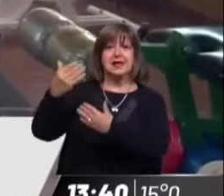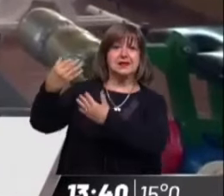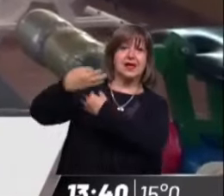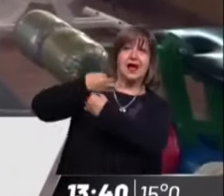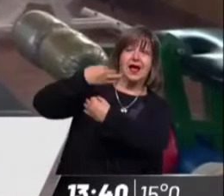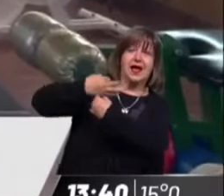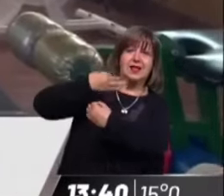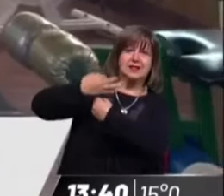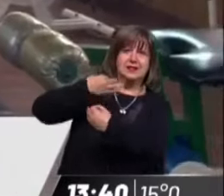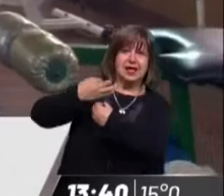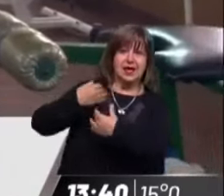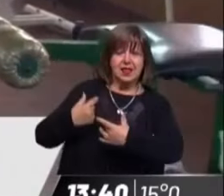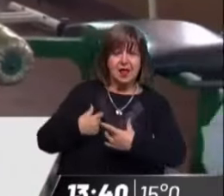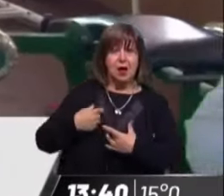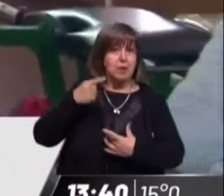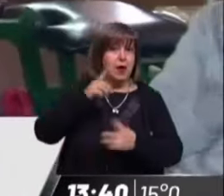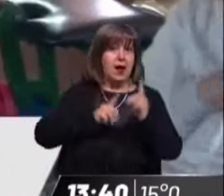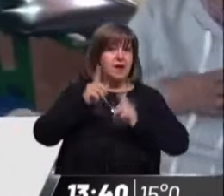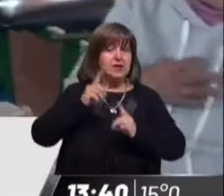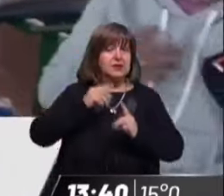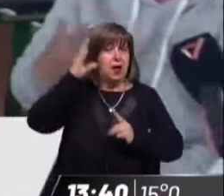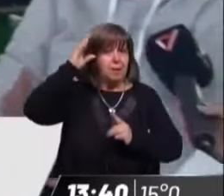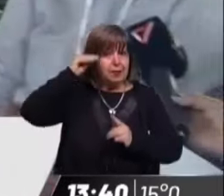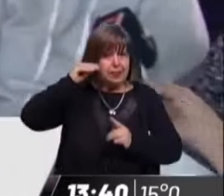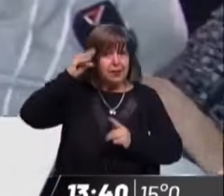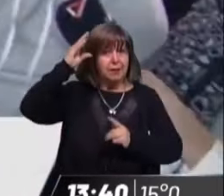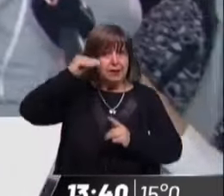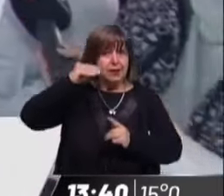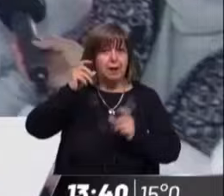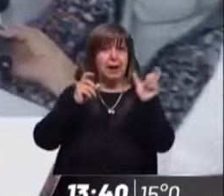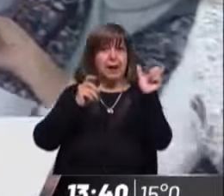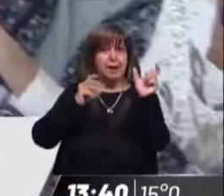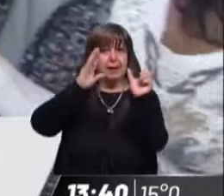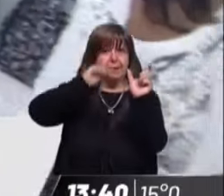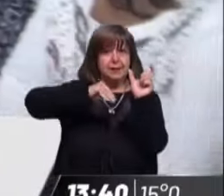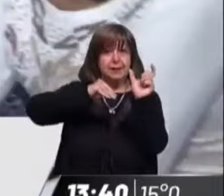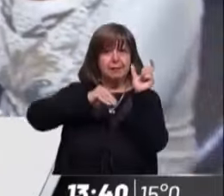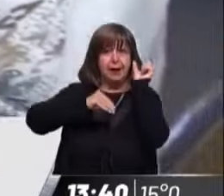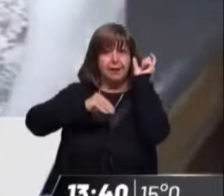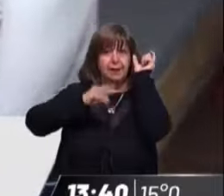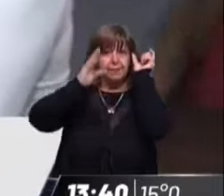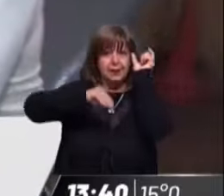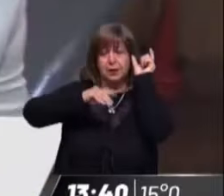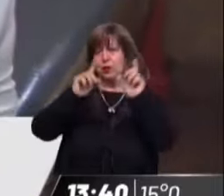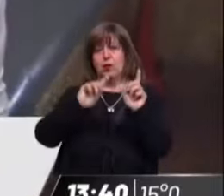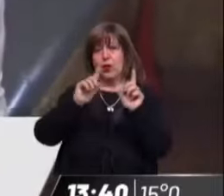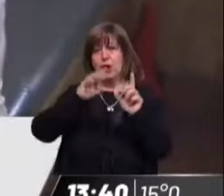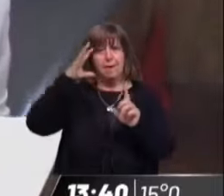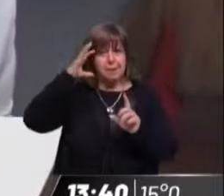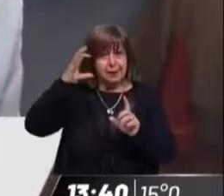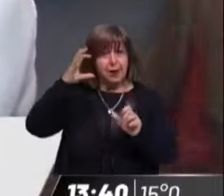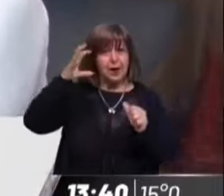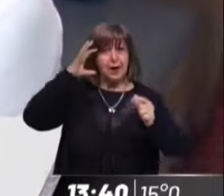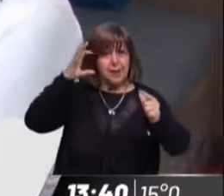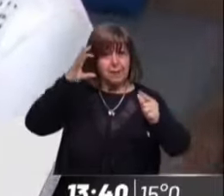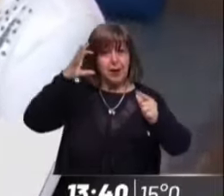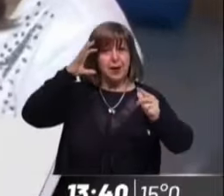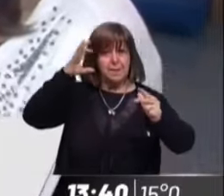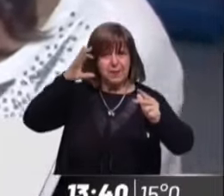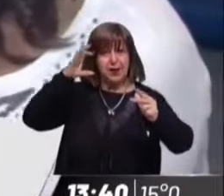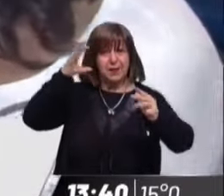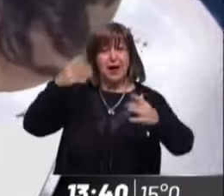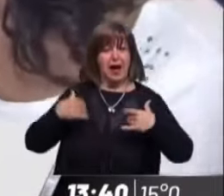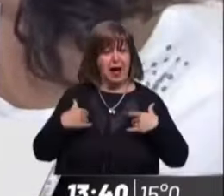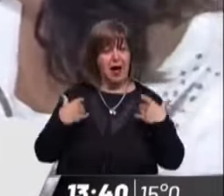la verdad que es muy bueno y recomendable. Porque nos sentimos bien, nos sentimos útiles y nos sentimos